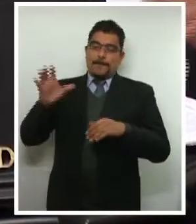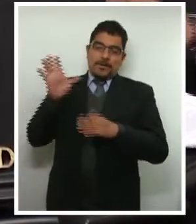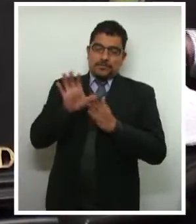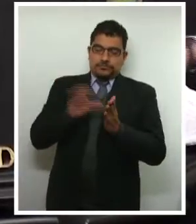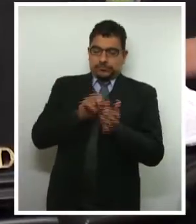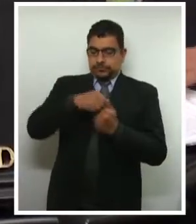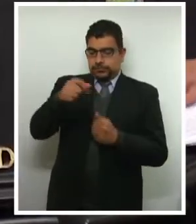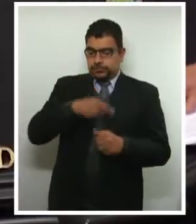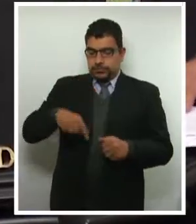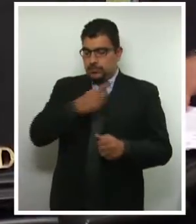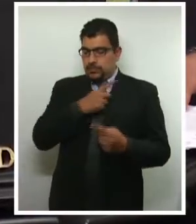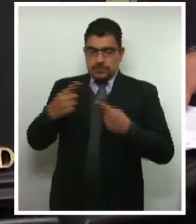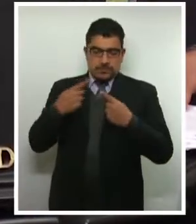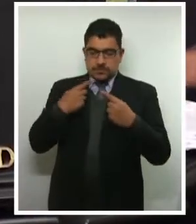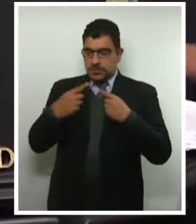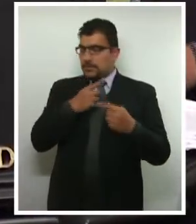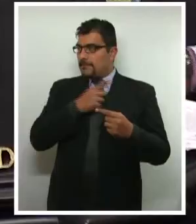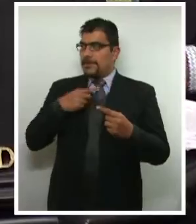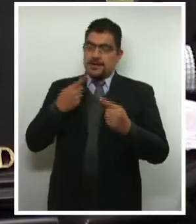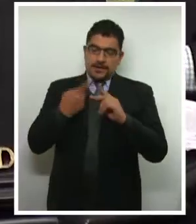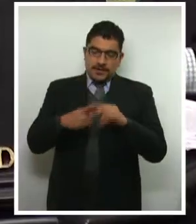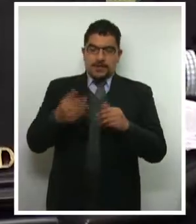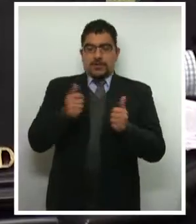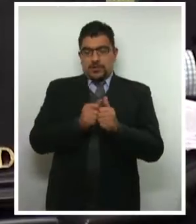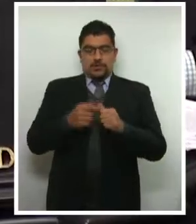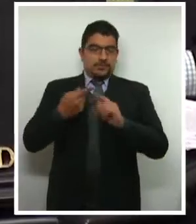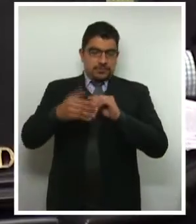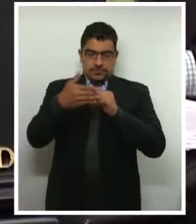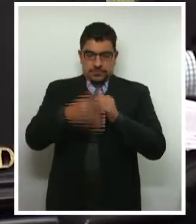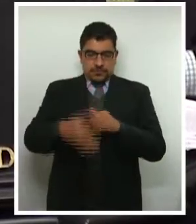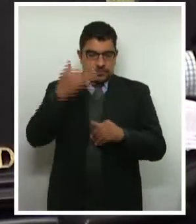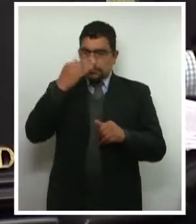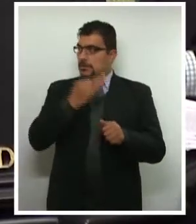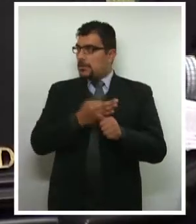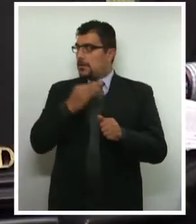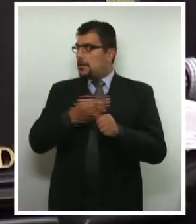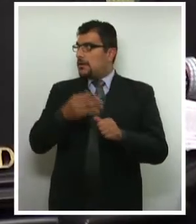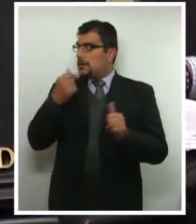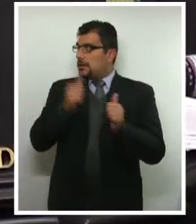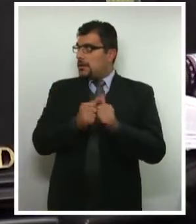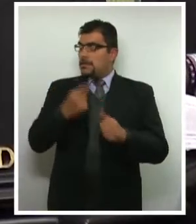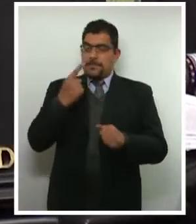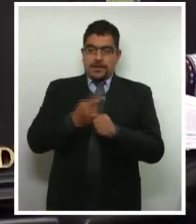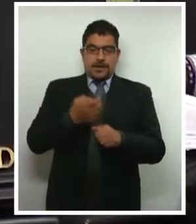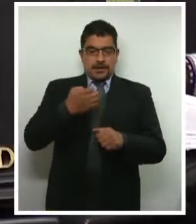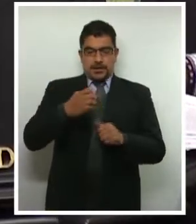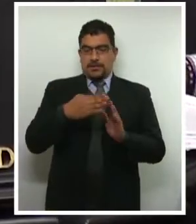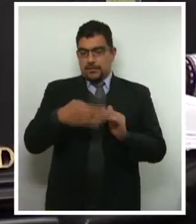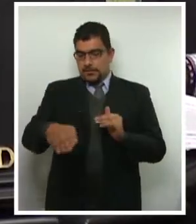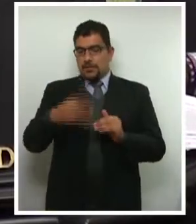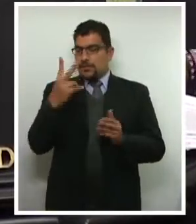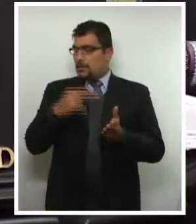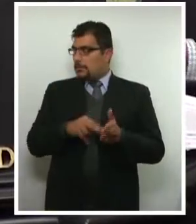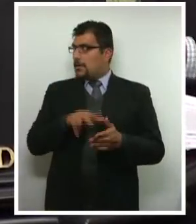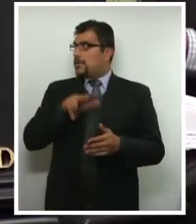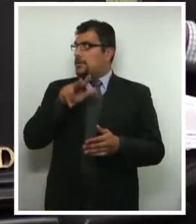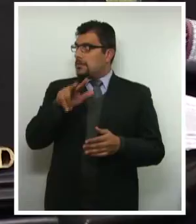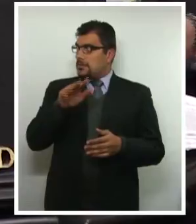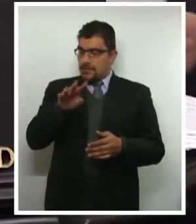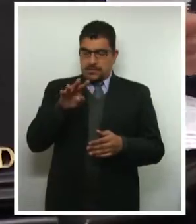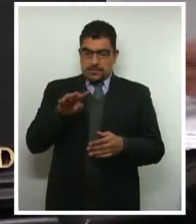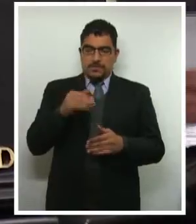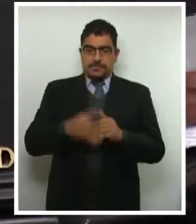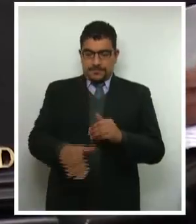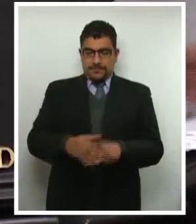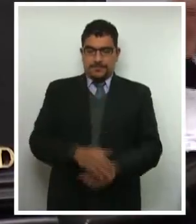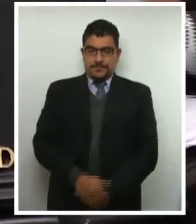que deberán iniciar su vigencia a partir del 1 de enero de